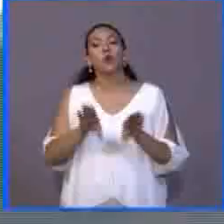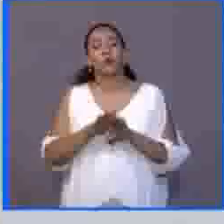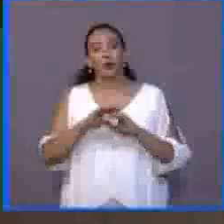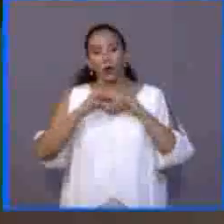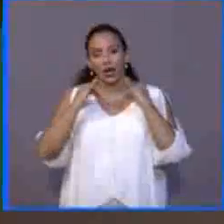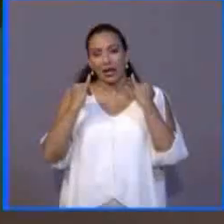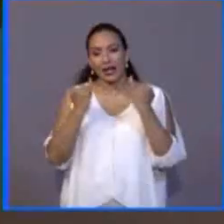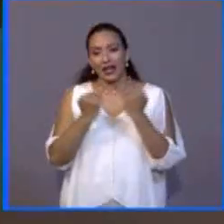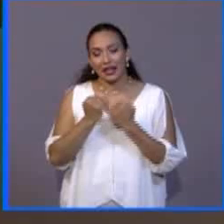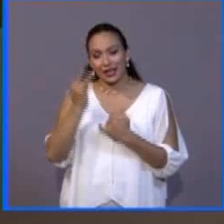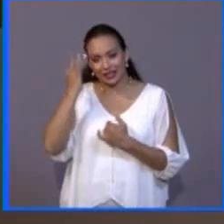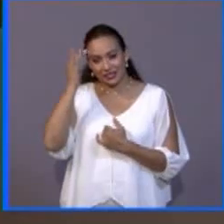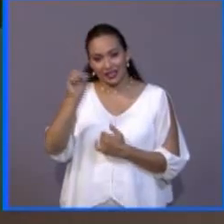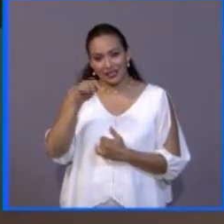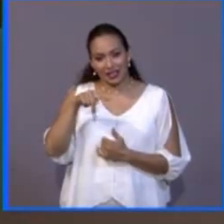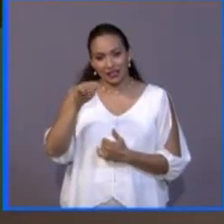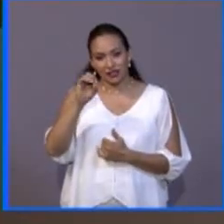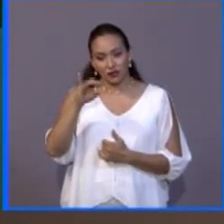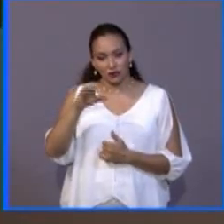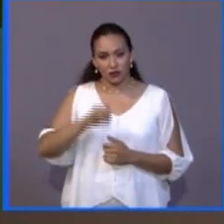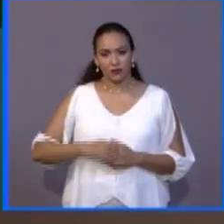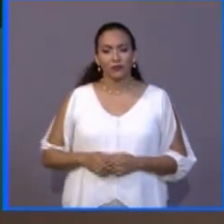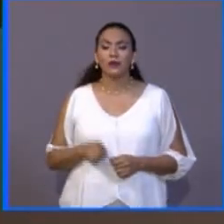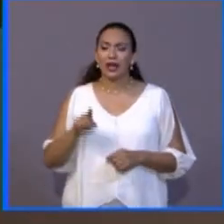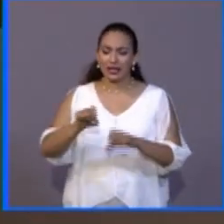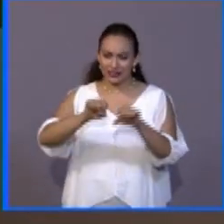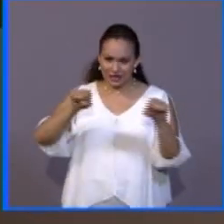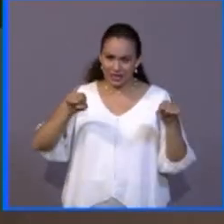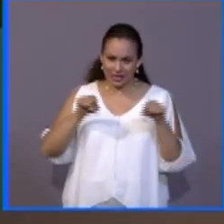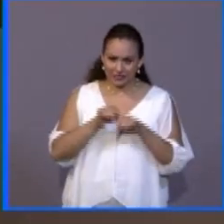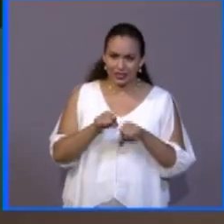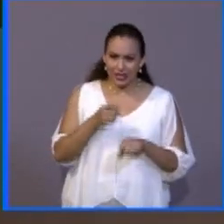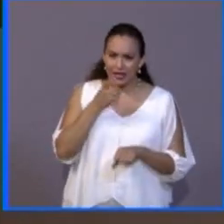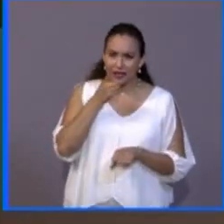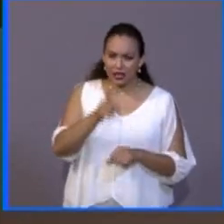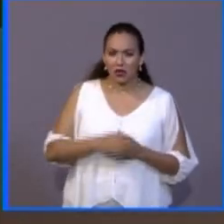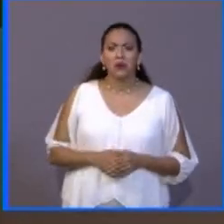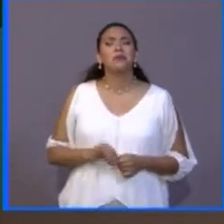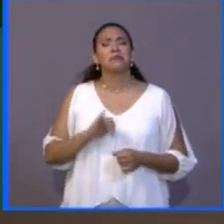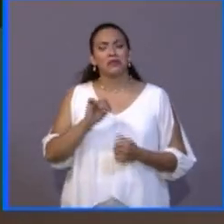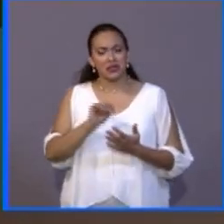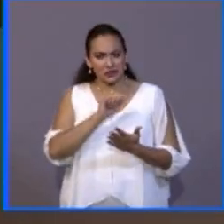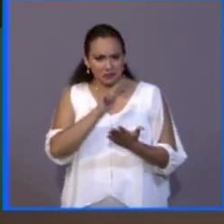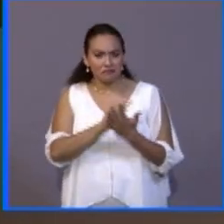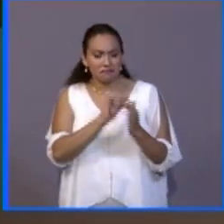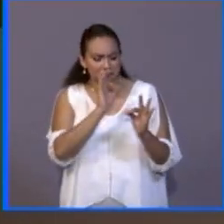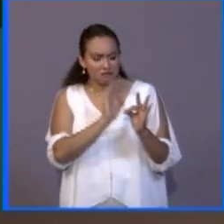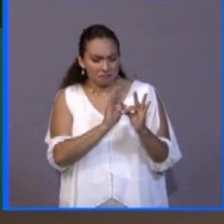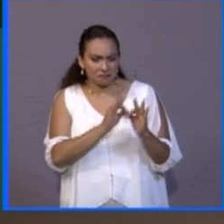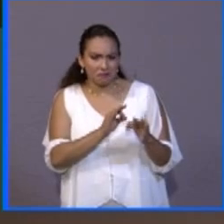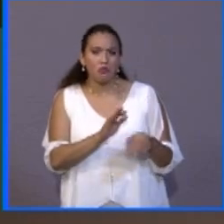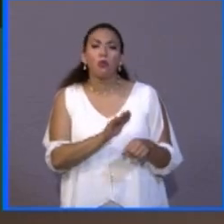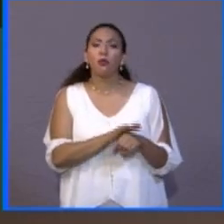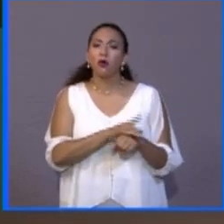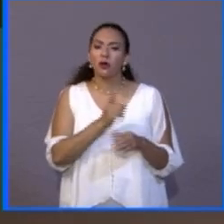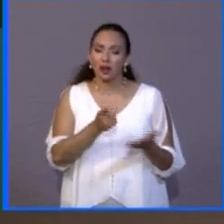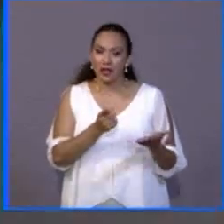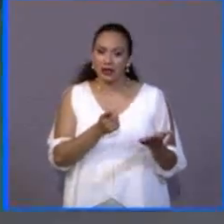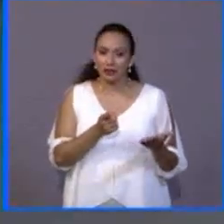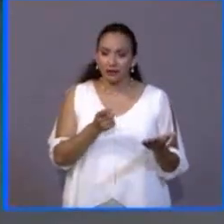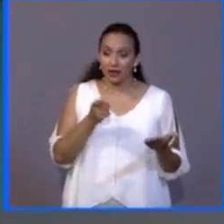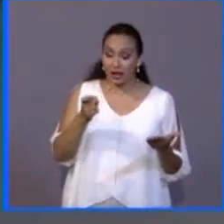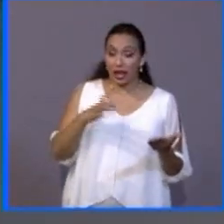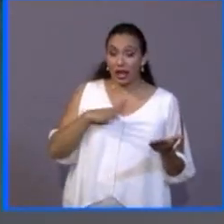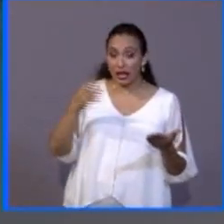Auxiliar de San Antonio Mihuacán Coronango. La sala determinó que se actuó conforme a derecho al sobreseer parte de la